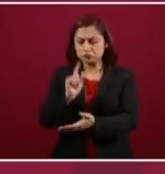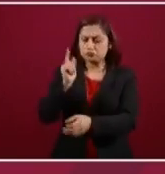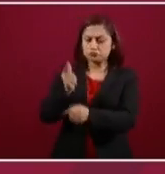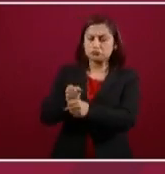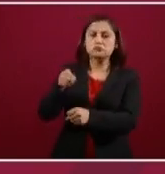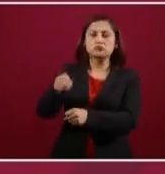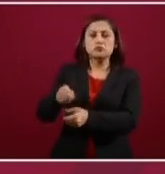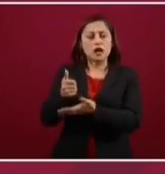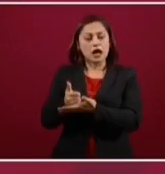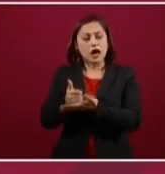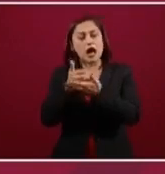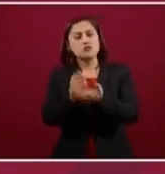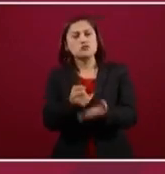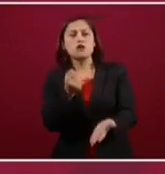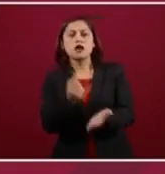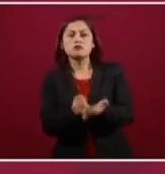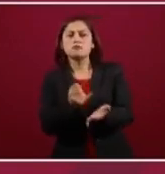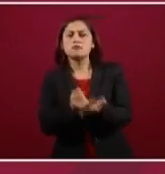fiscales